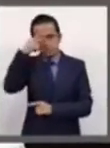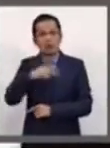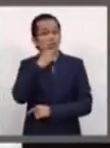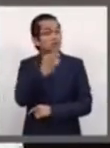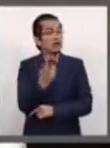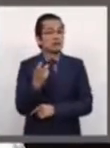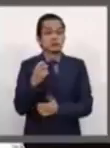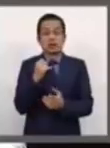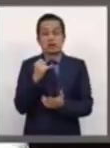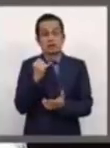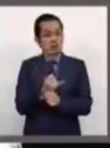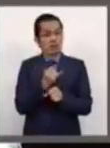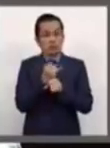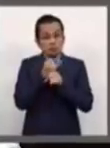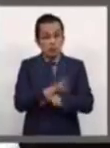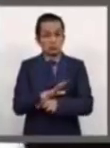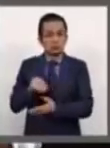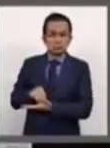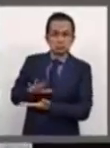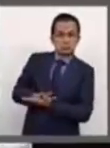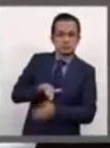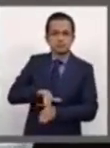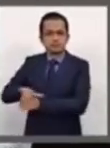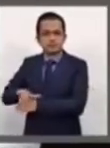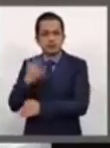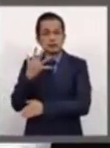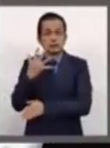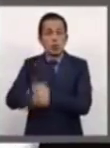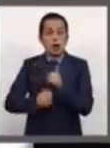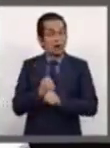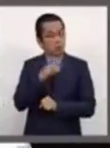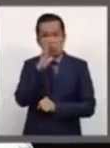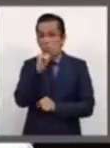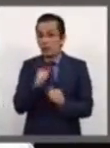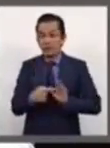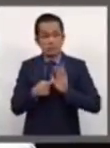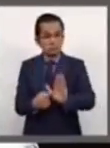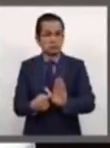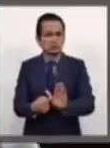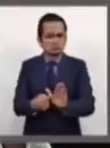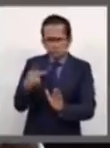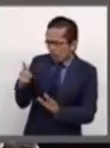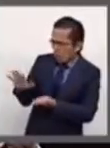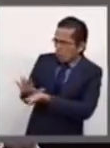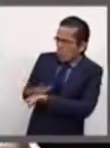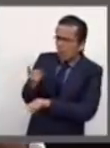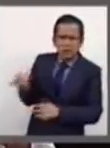por 5 años la información sin darnos una explicación,